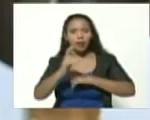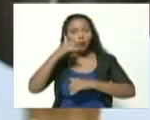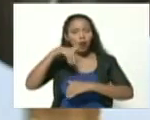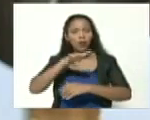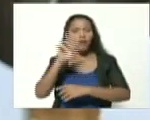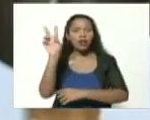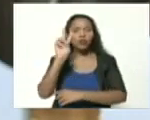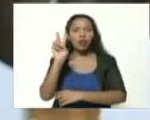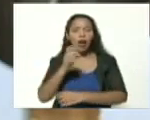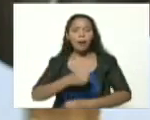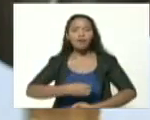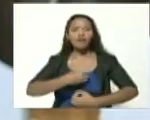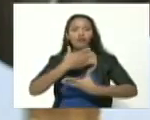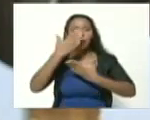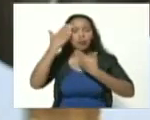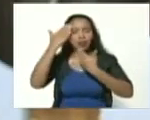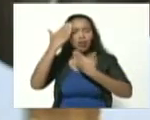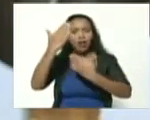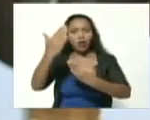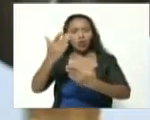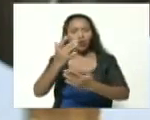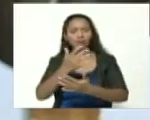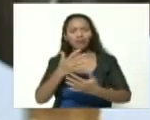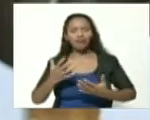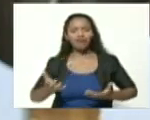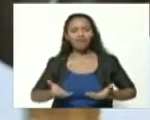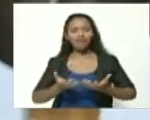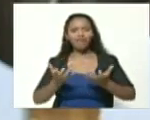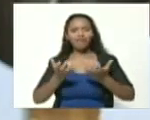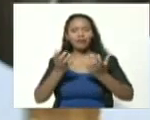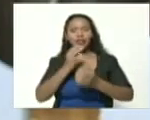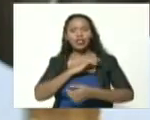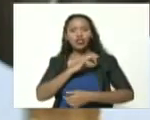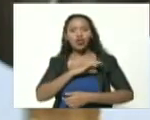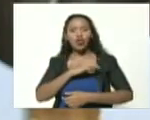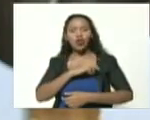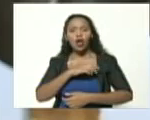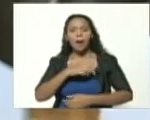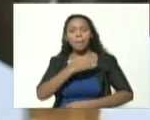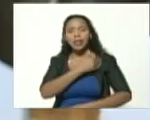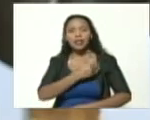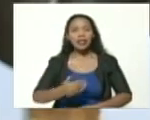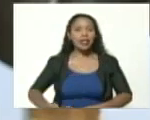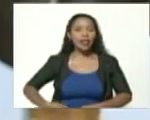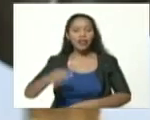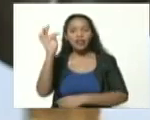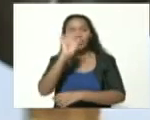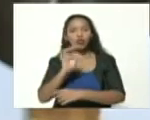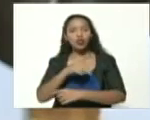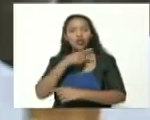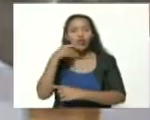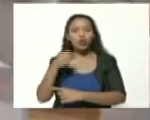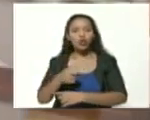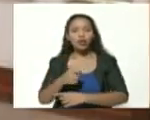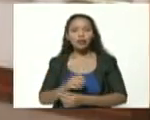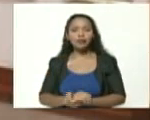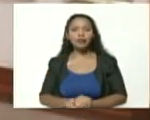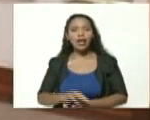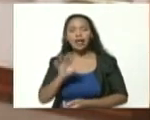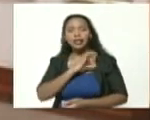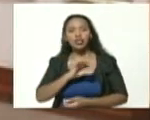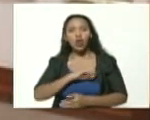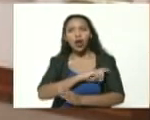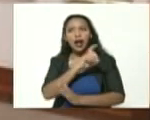expreso mi saludo caluroso al señor Vladimir Putin, presidente de la Federación de Rusia, al señor